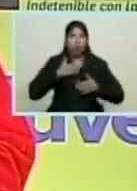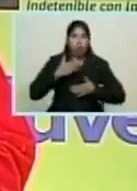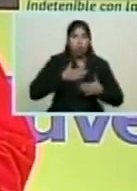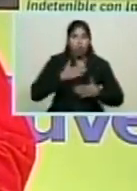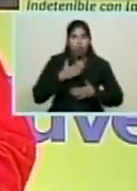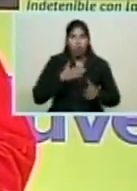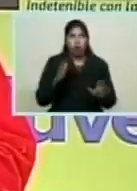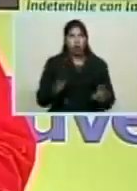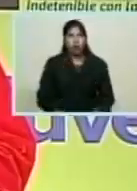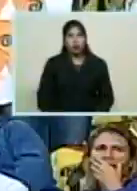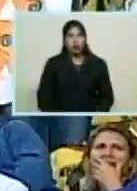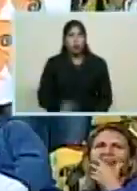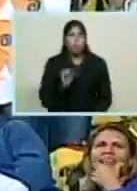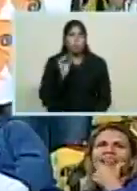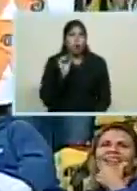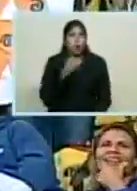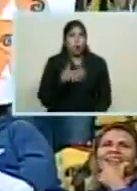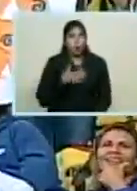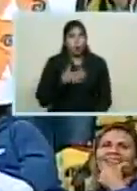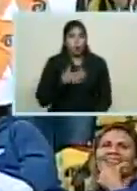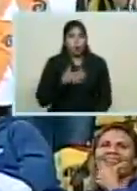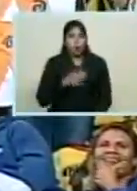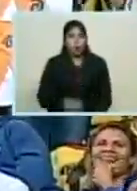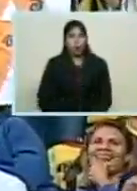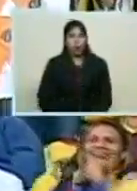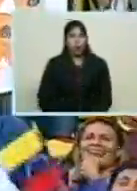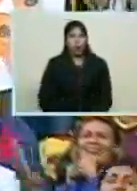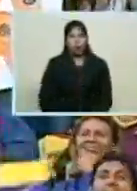Le entra tos a uno. Aquí ve.